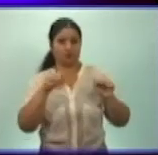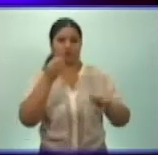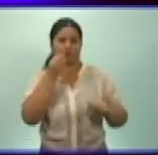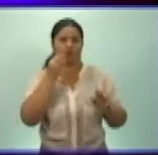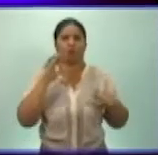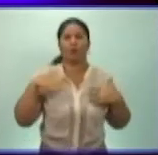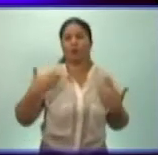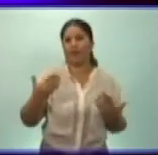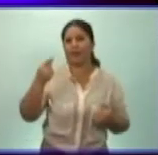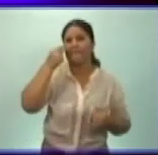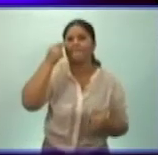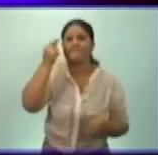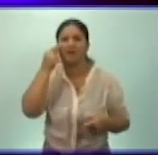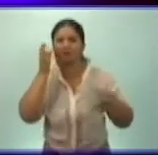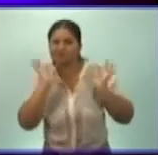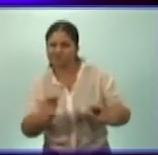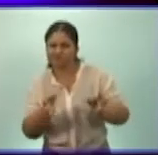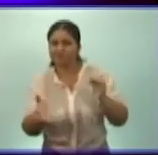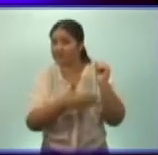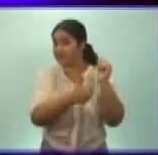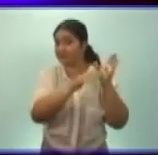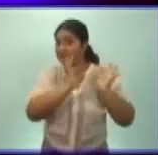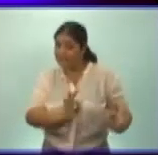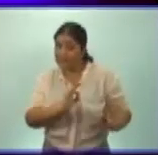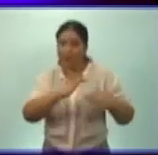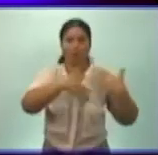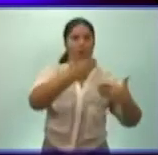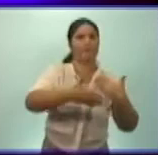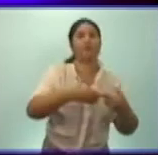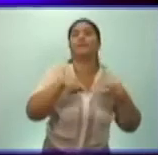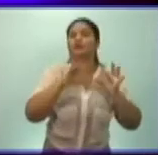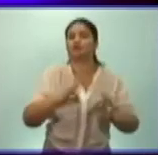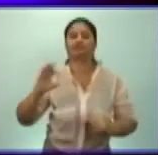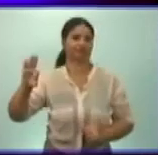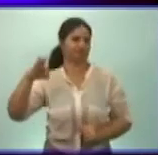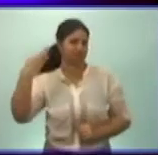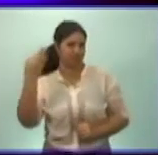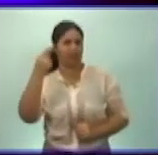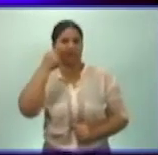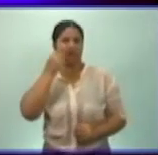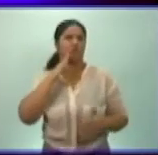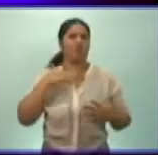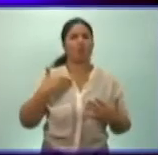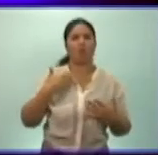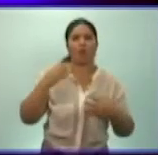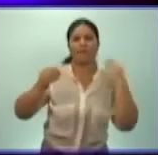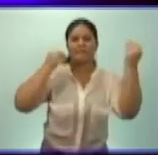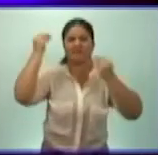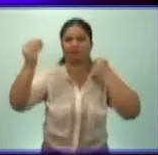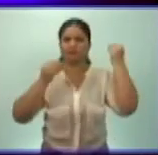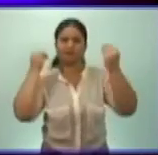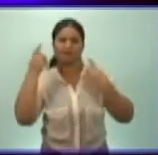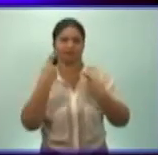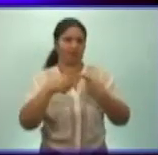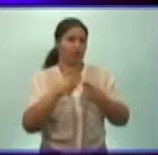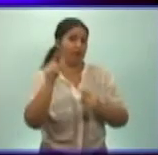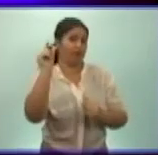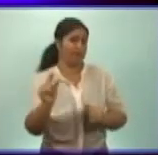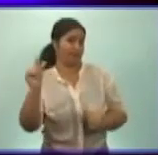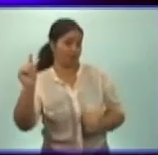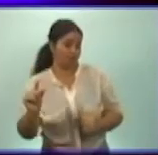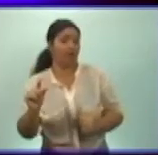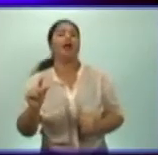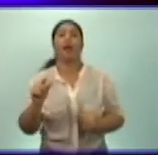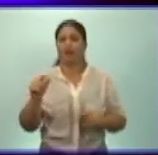las verdaderas intenciones y las distintas proyecciones de gente de los distintos